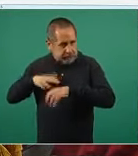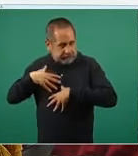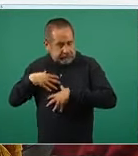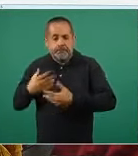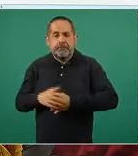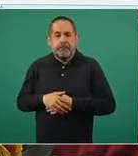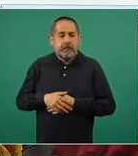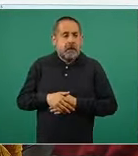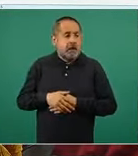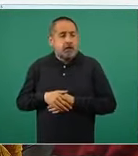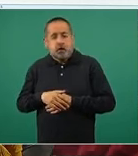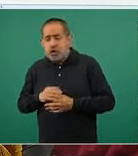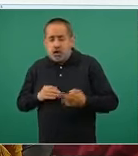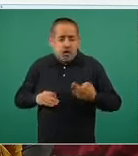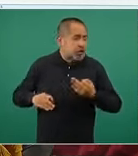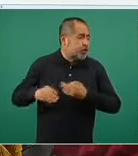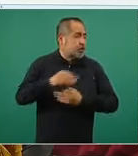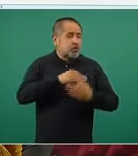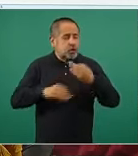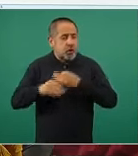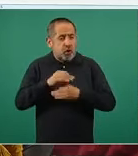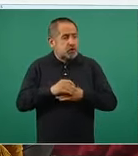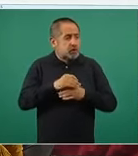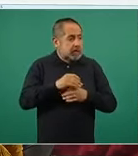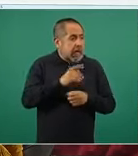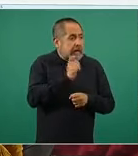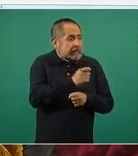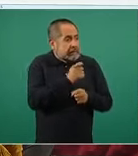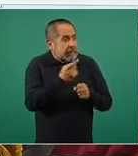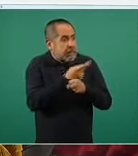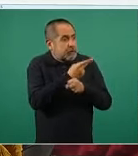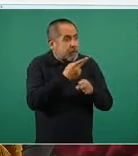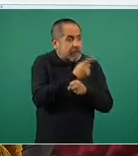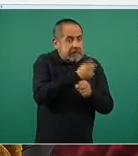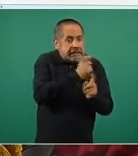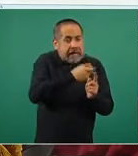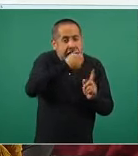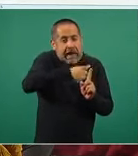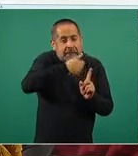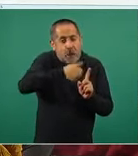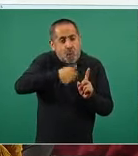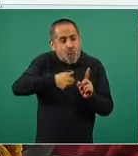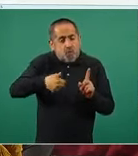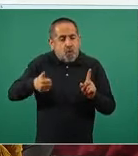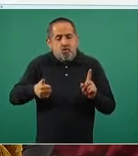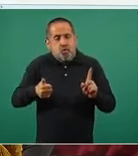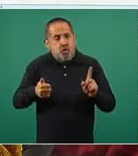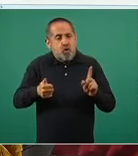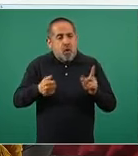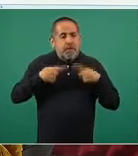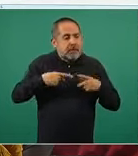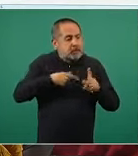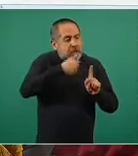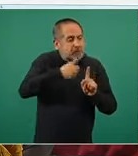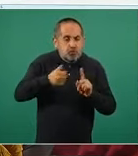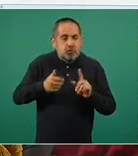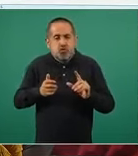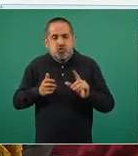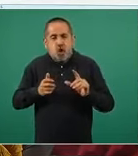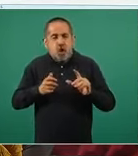vigilamos todos los padecimientos que se notifican al Sistema Nacional de Salud, sino más bien nos enfocamos